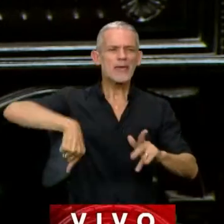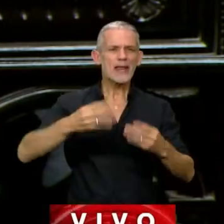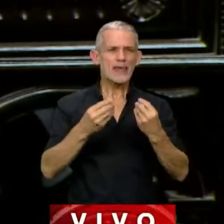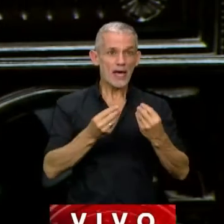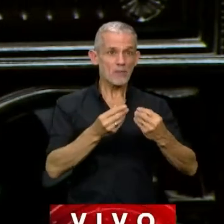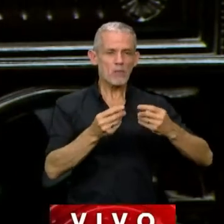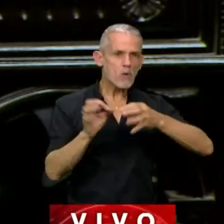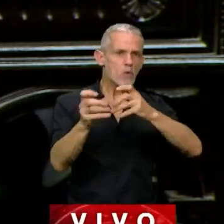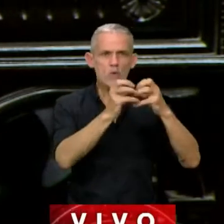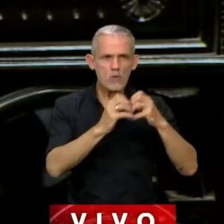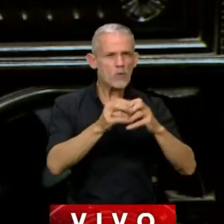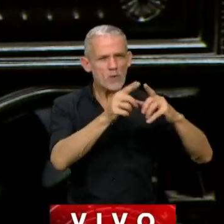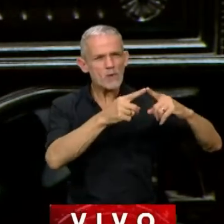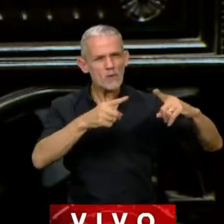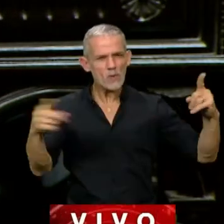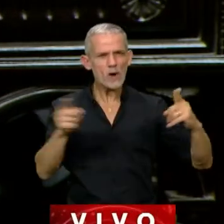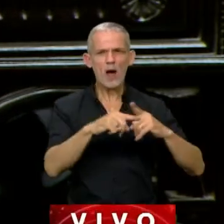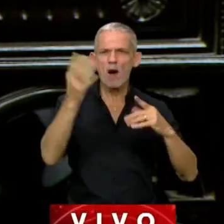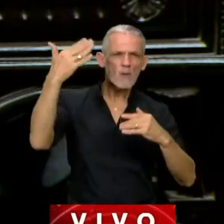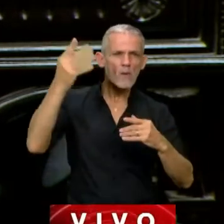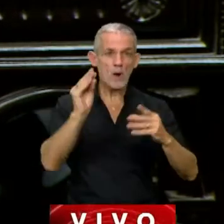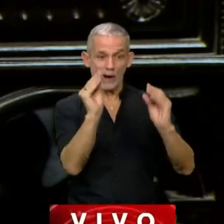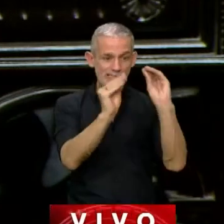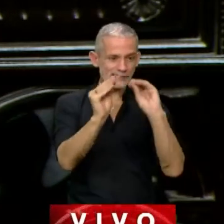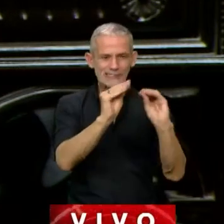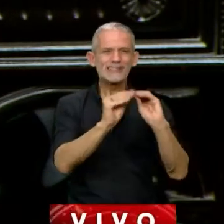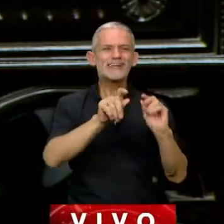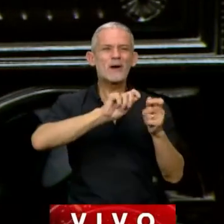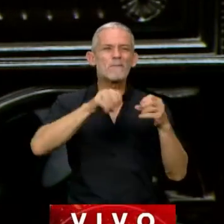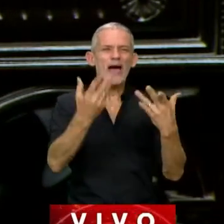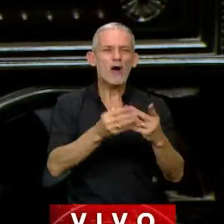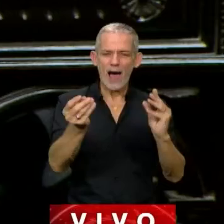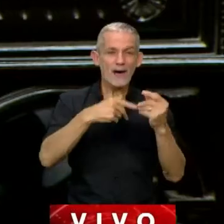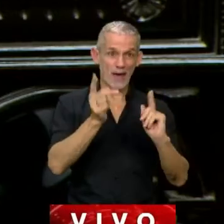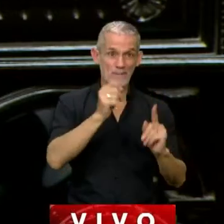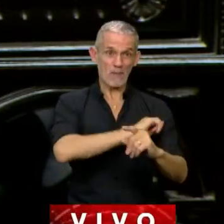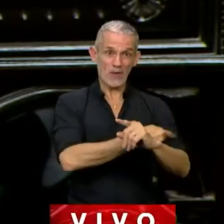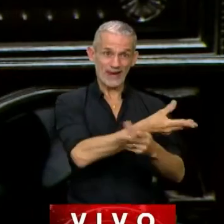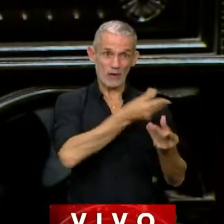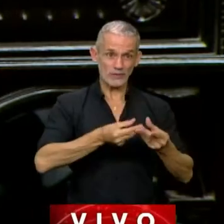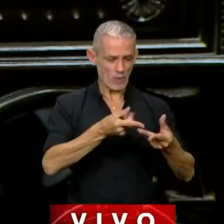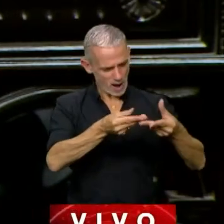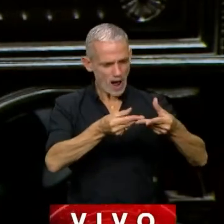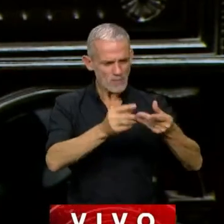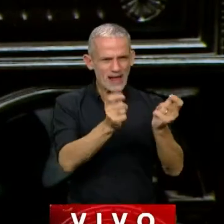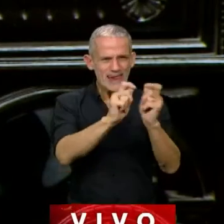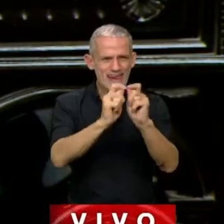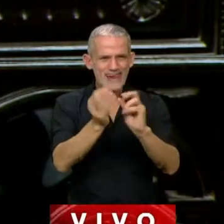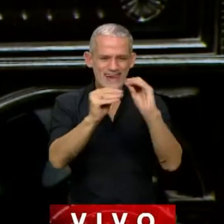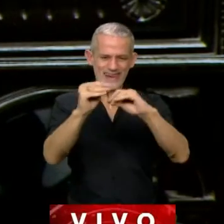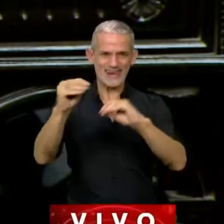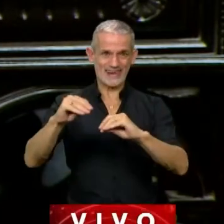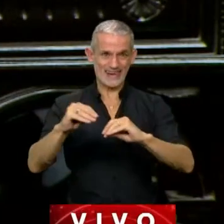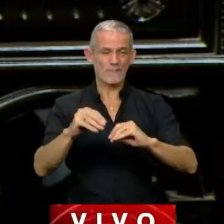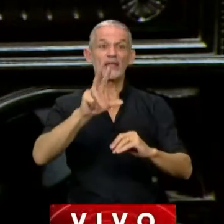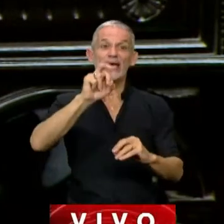de sostenidos debates. Es una versión mejorada de la enviada por el Poder Ejecutivo. Se